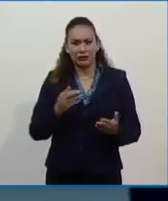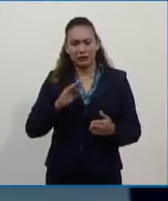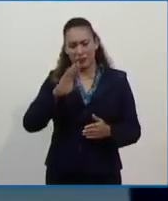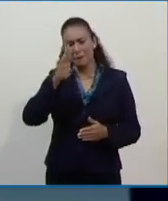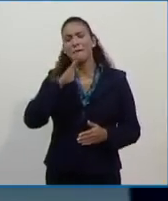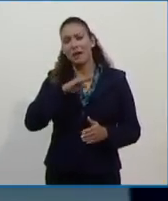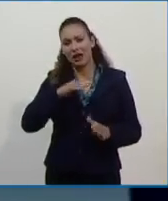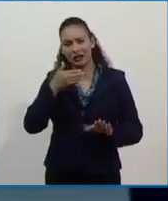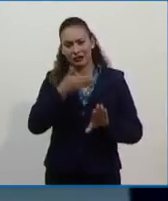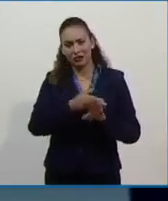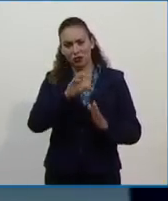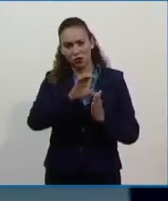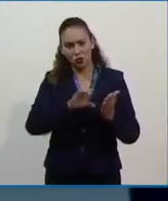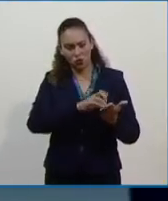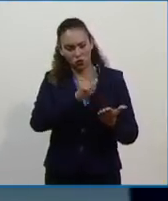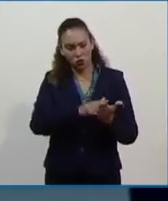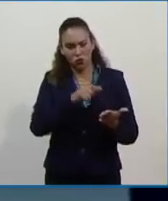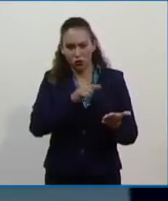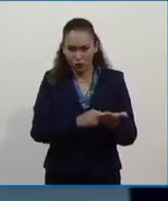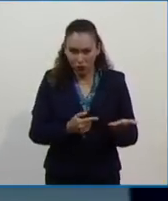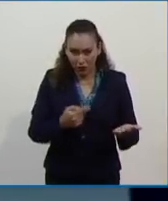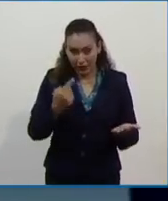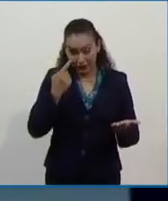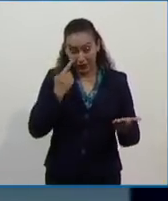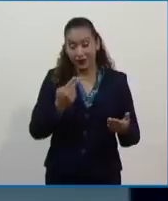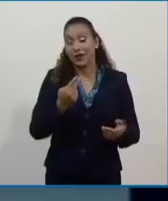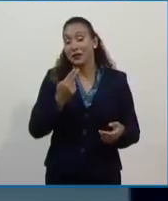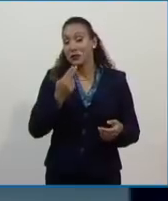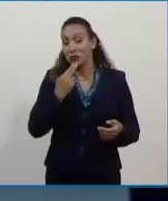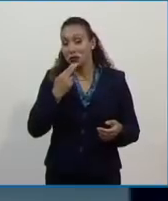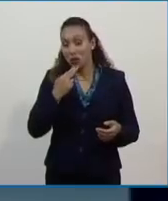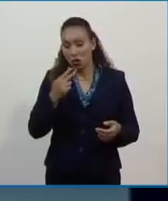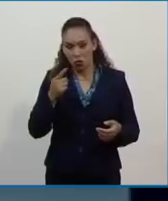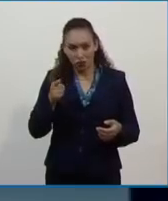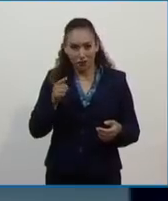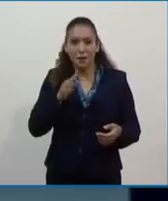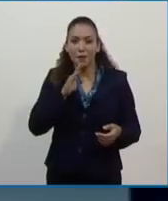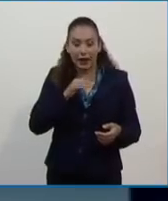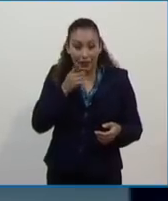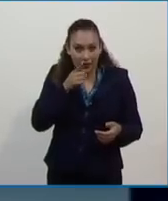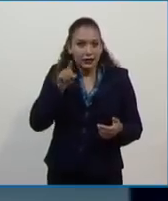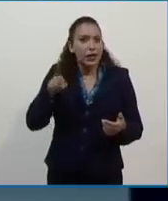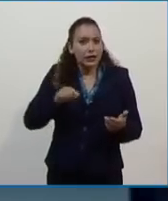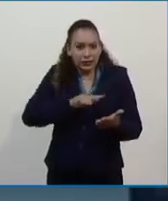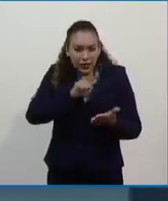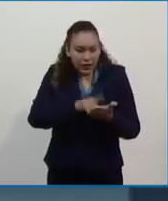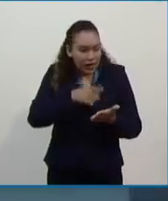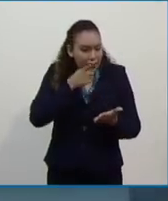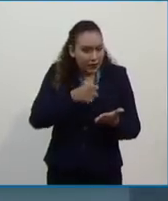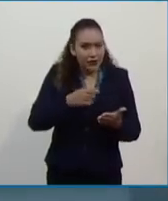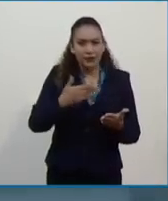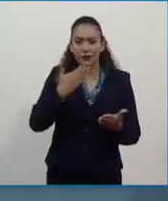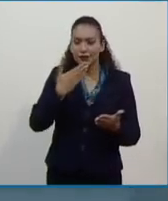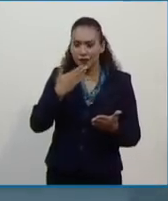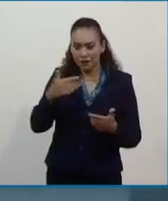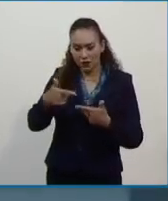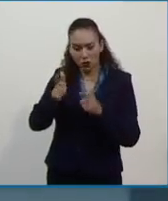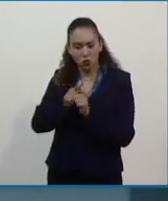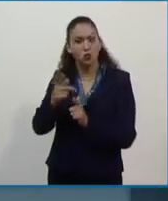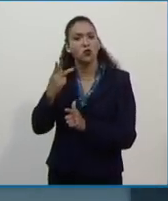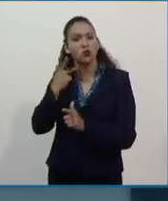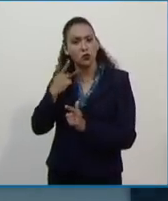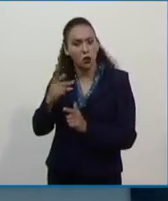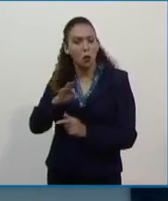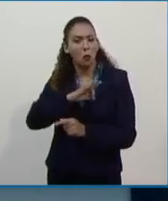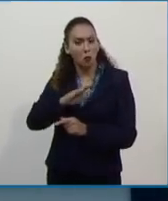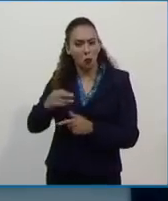Porque se está utilizando un esquema que en principio es perfectamente legal. Nadie está cuestionando que los partidos políticos